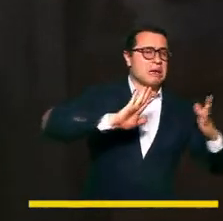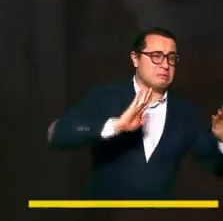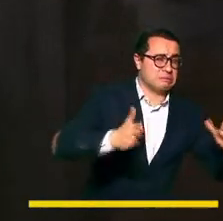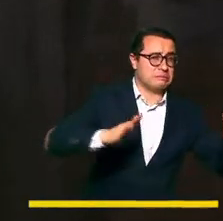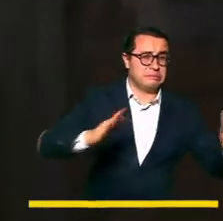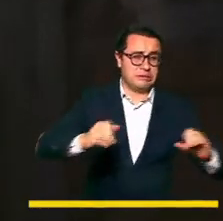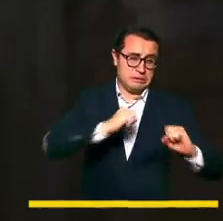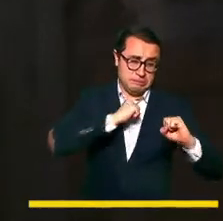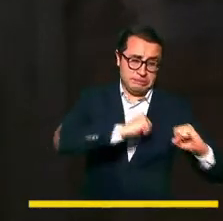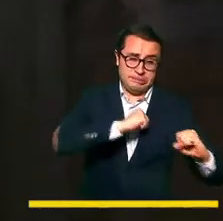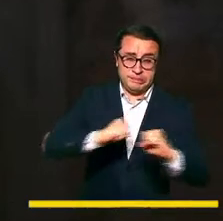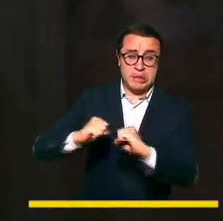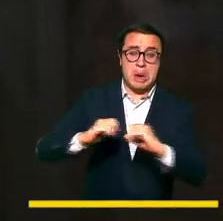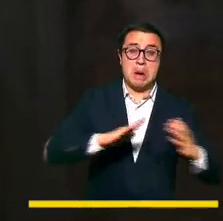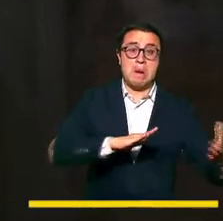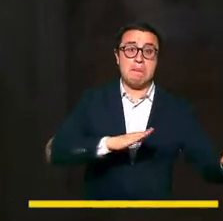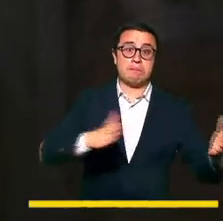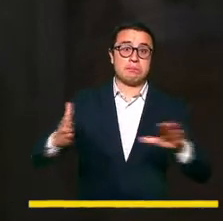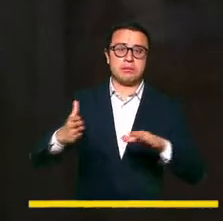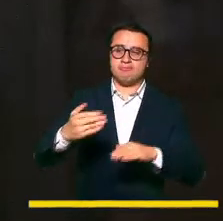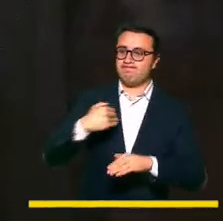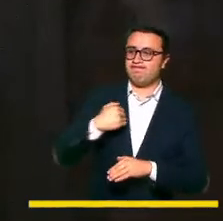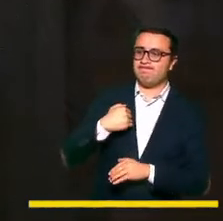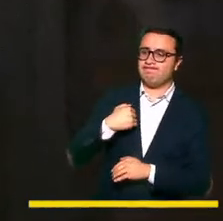la gobernanza paramilitar.